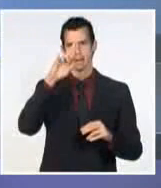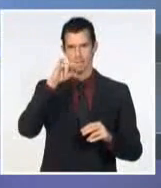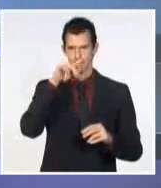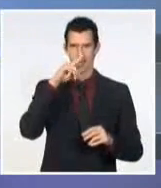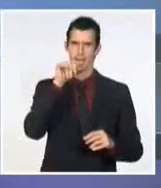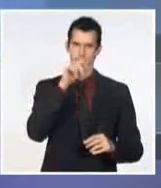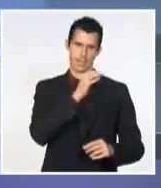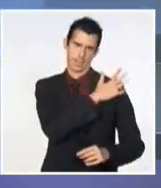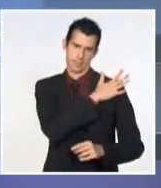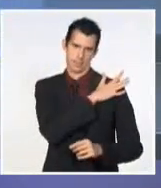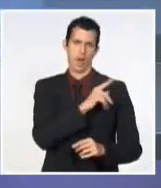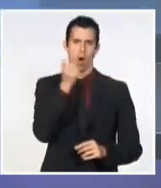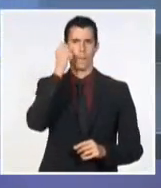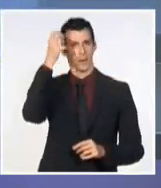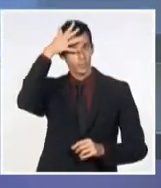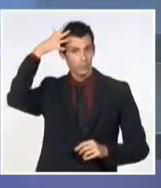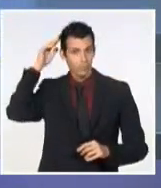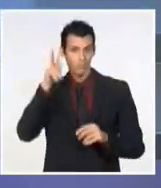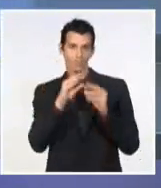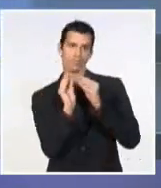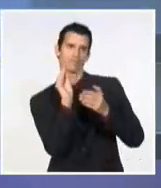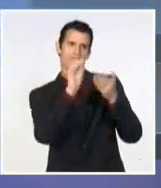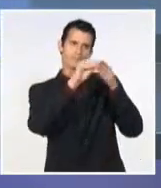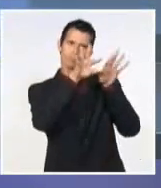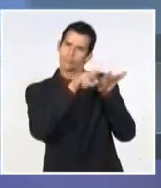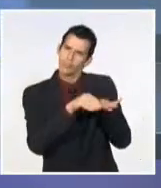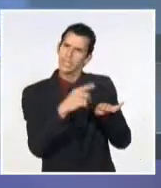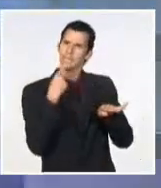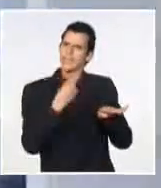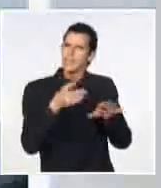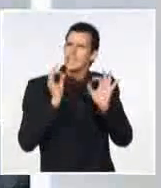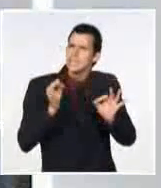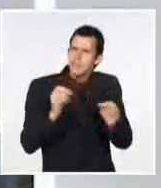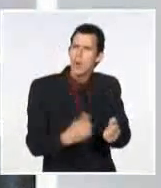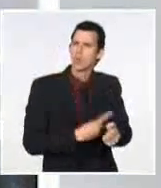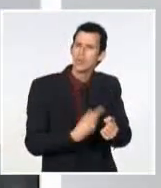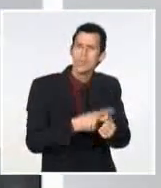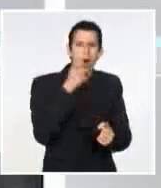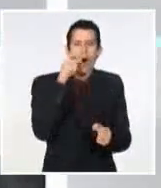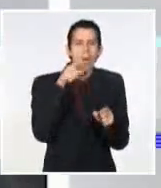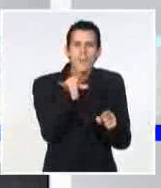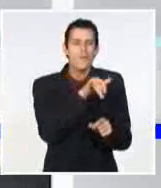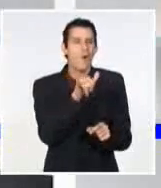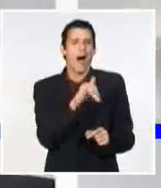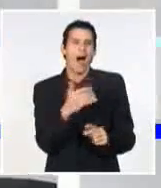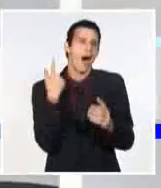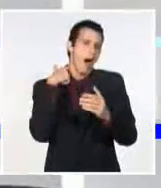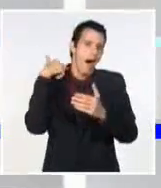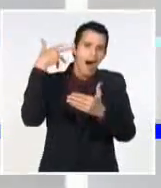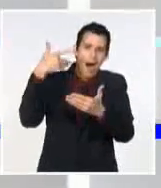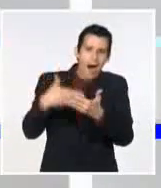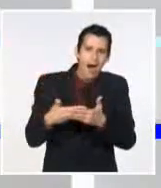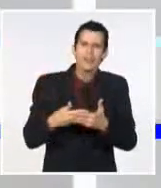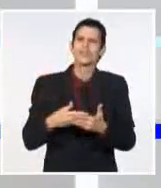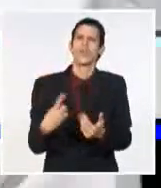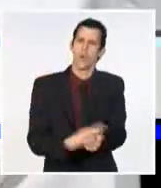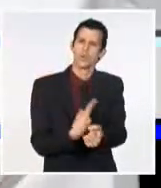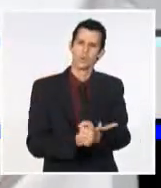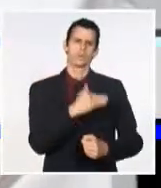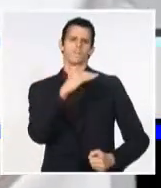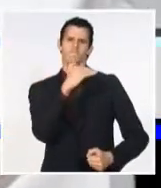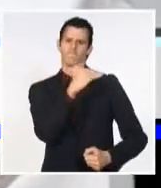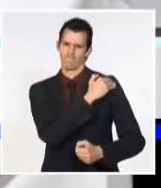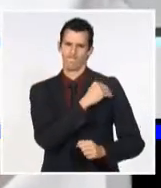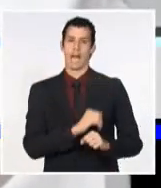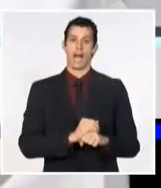conocido cariñosamente como el gallego Fernández. José Ramón Fernández, militar de honor, maestro y ministro de maestros.